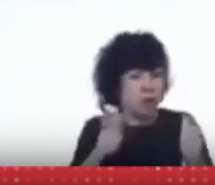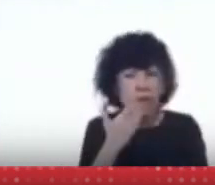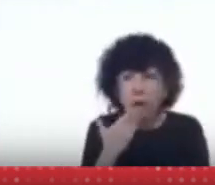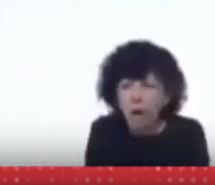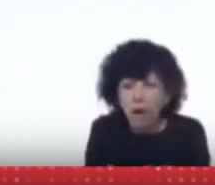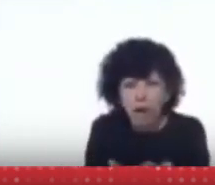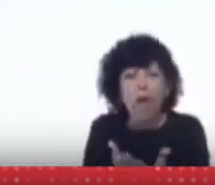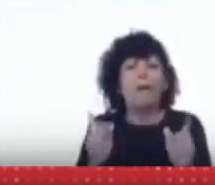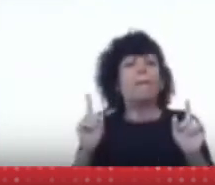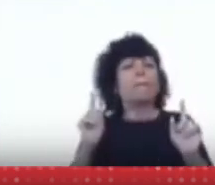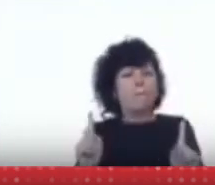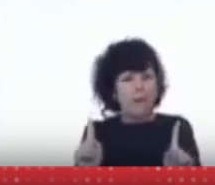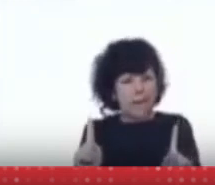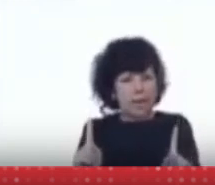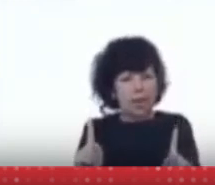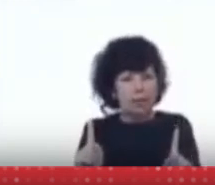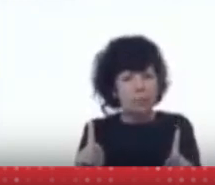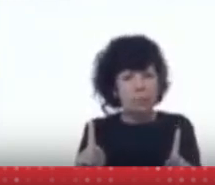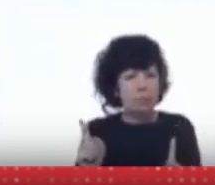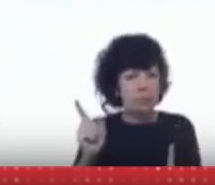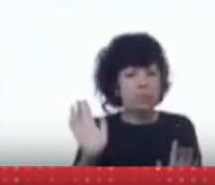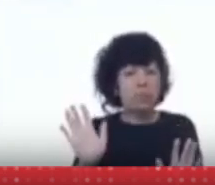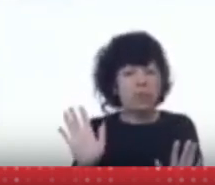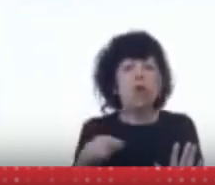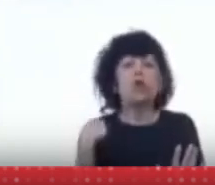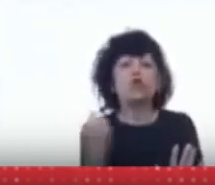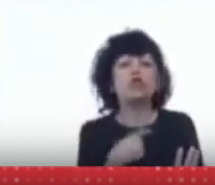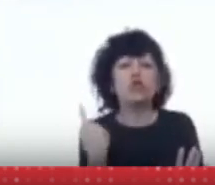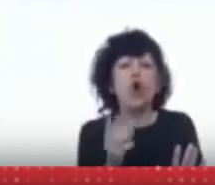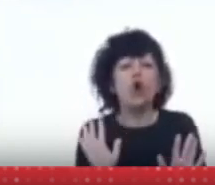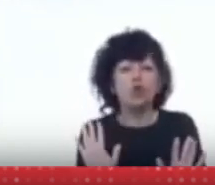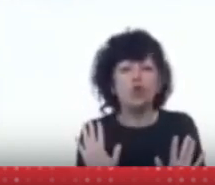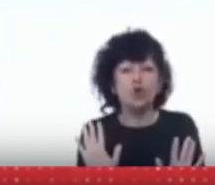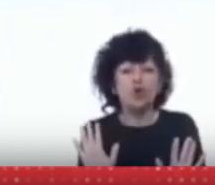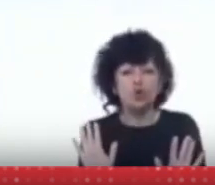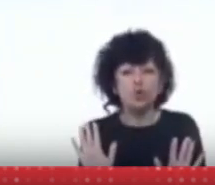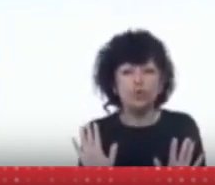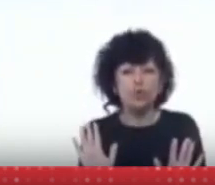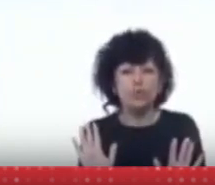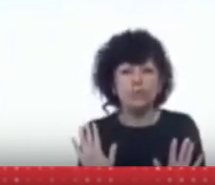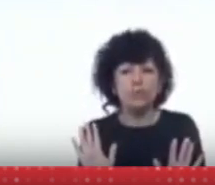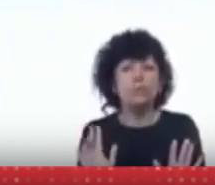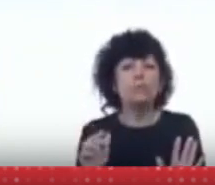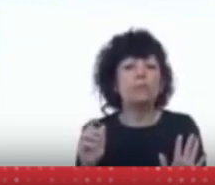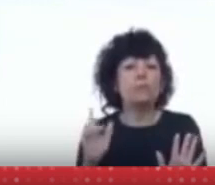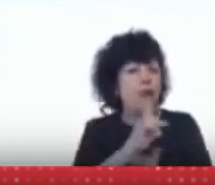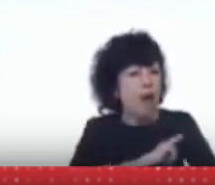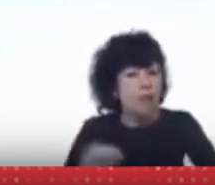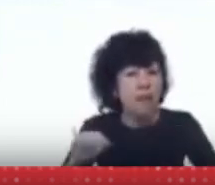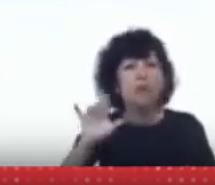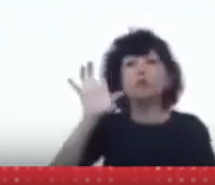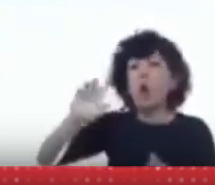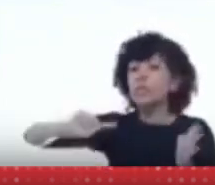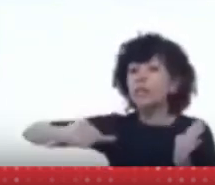qué? Vamos a dejar aquí sentado que ni la provincia de Buenos Aires,